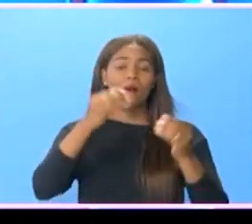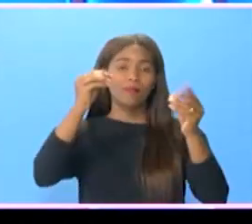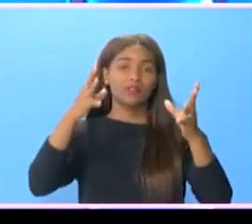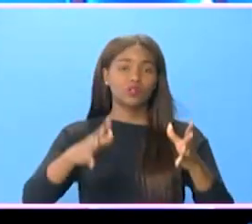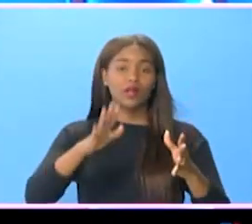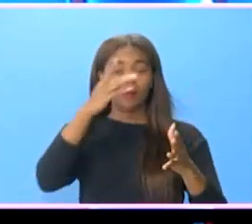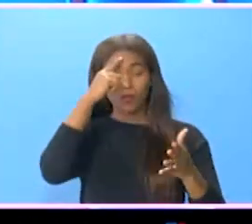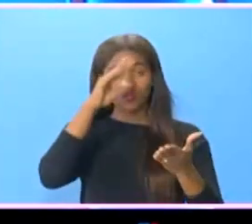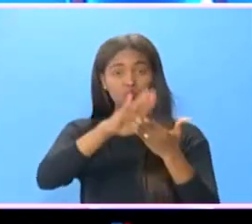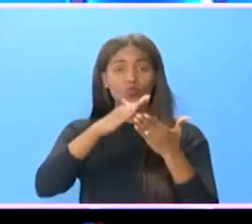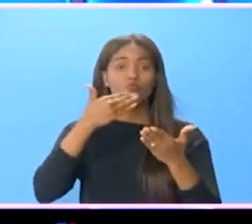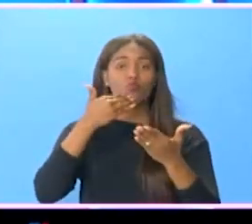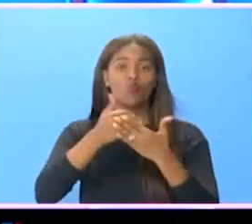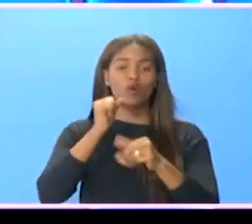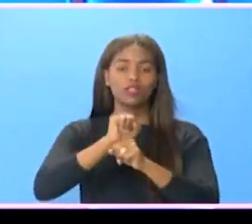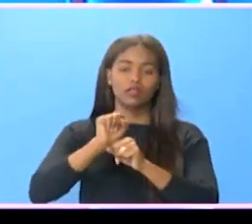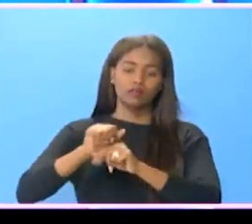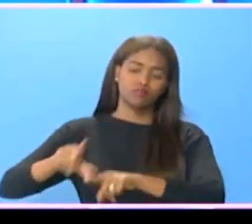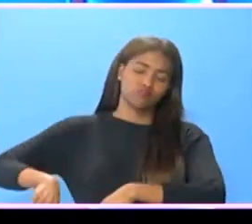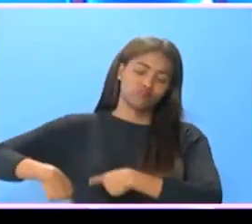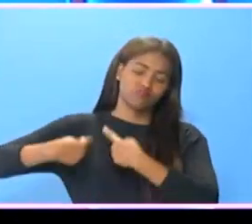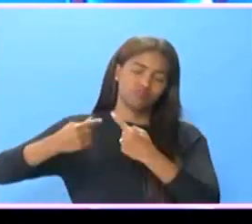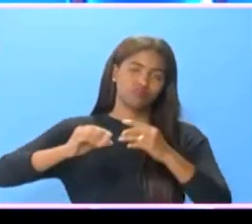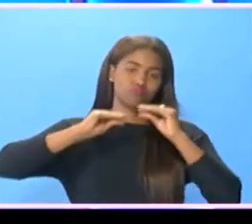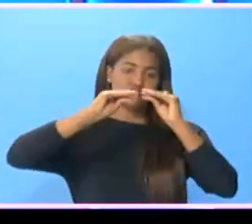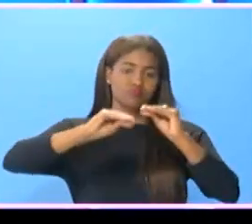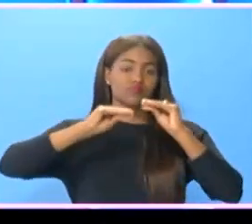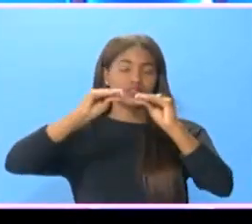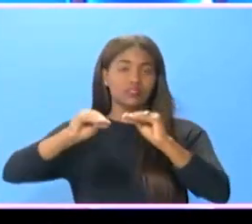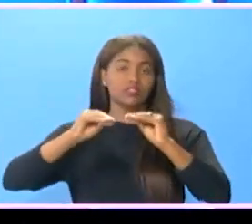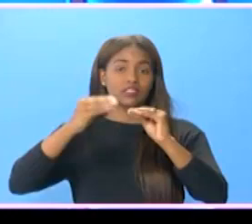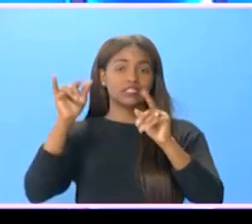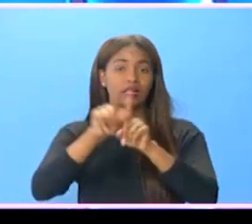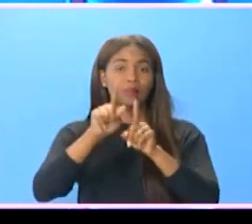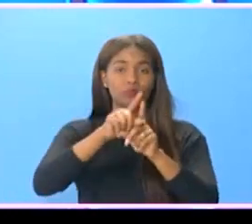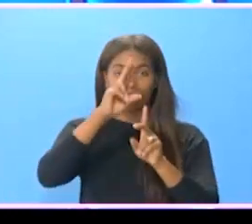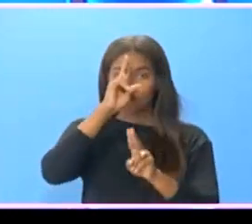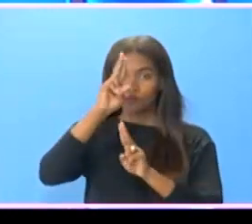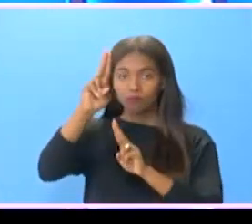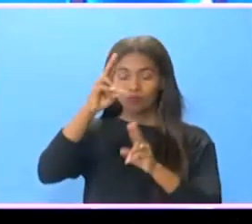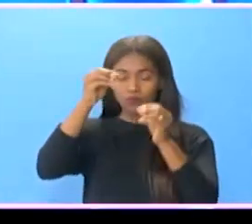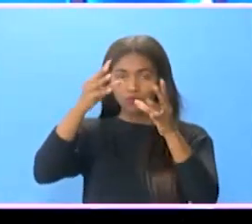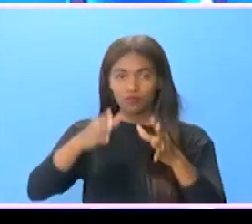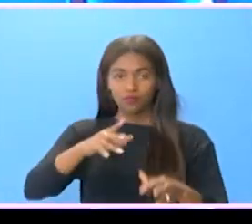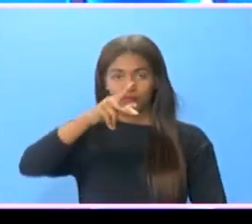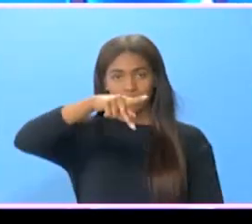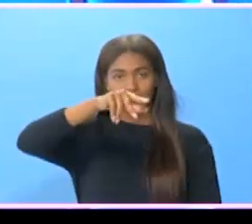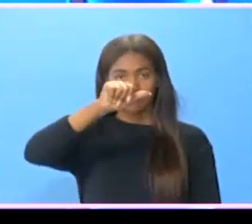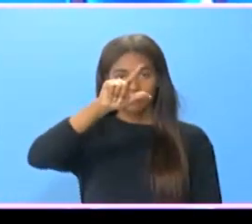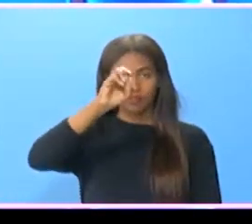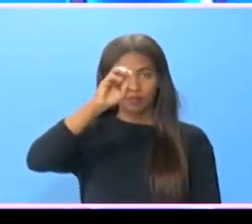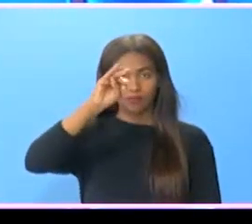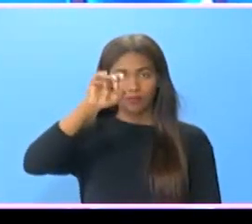su trayectoria en el ejercicio docente. Además, rindió homenaje al maestro Pablo María